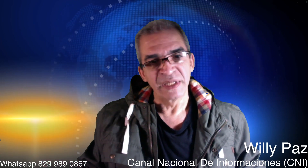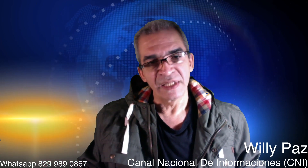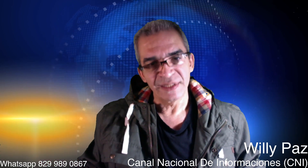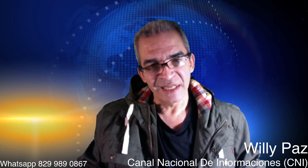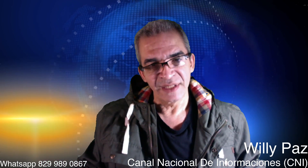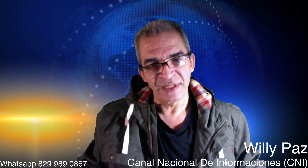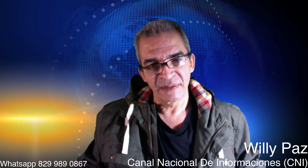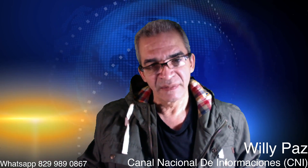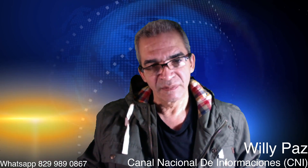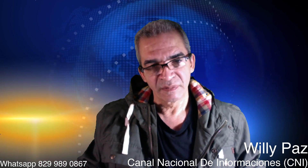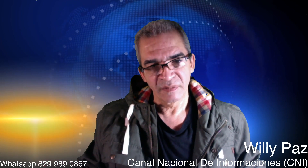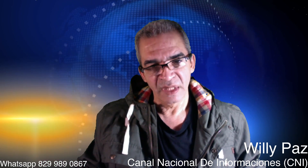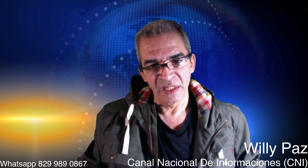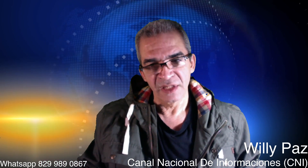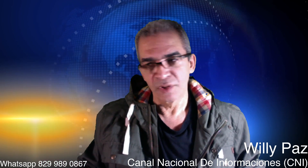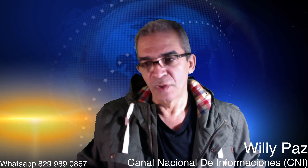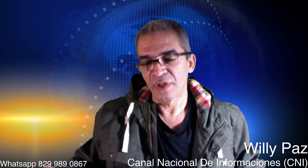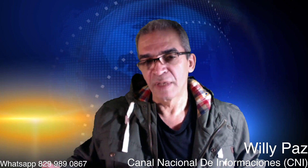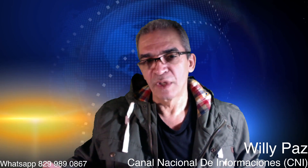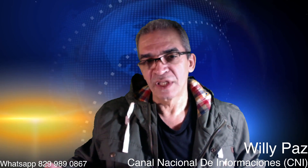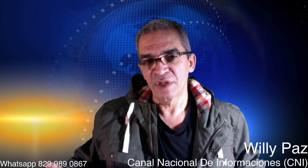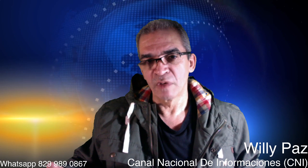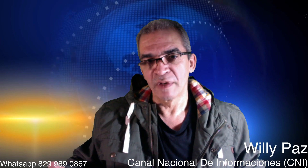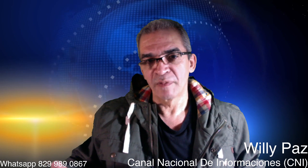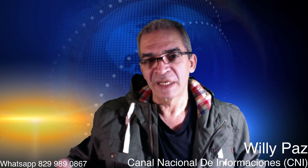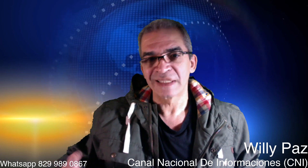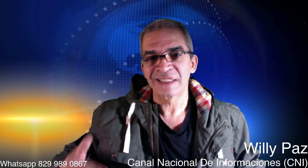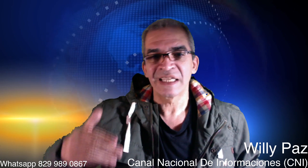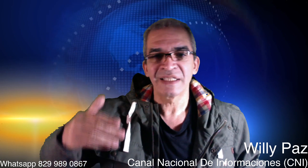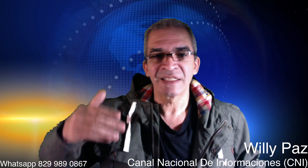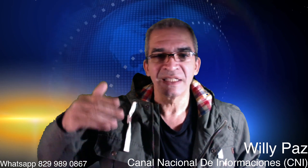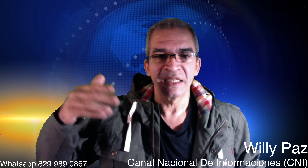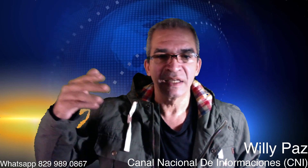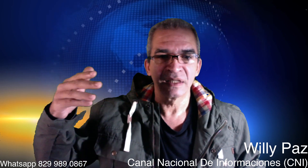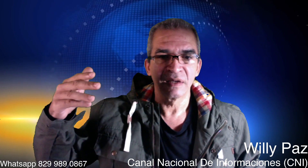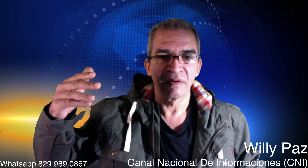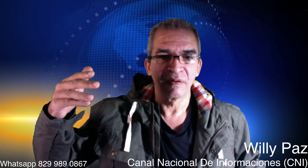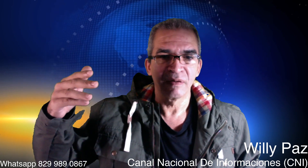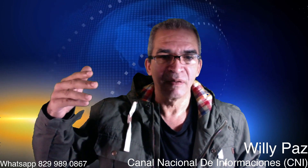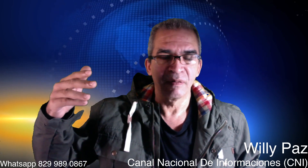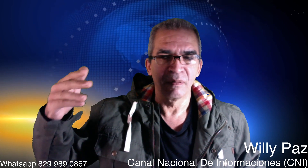para el 26, es decir, hoy estamos a 19, para